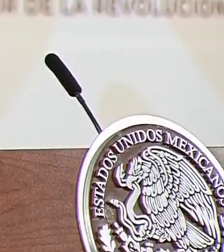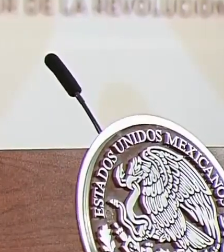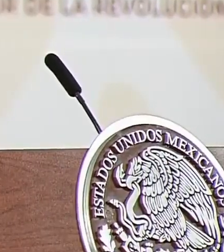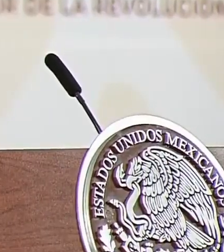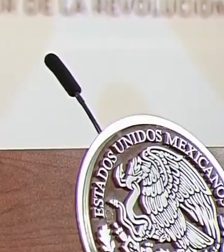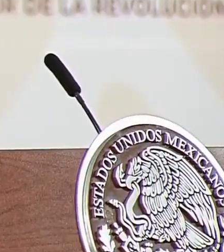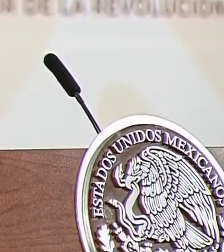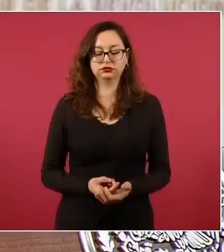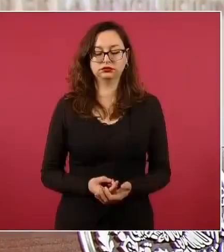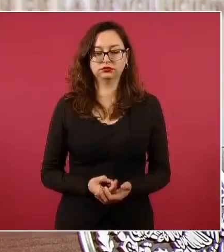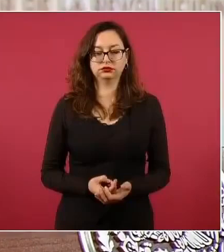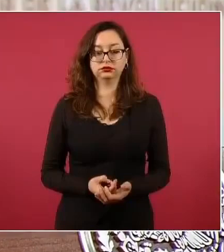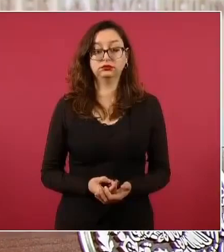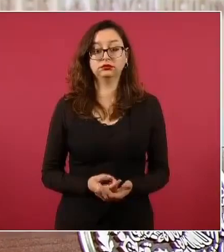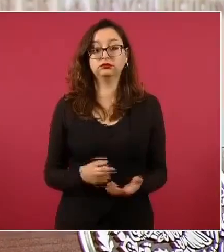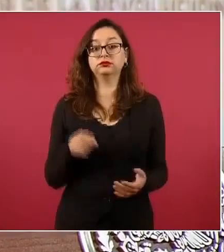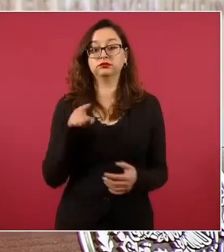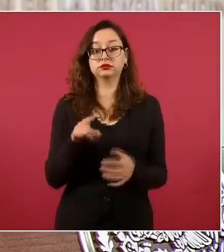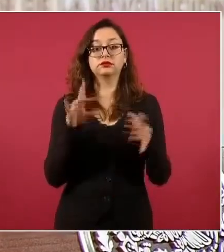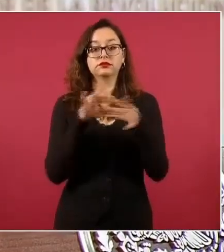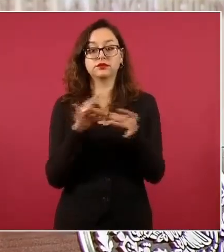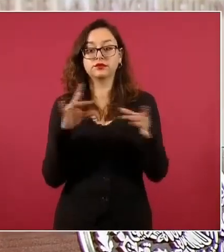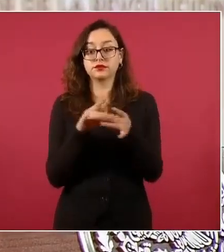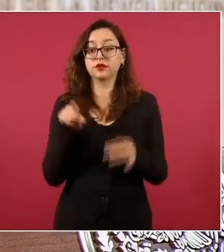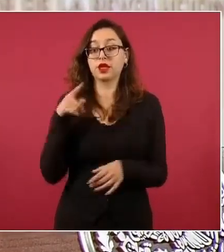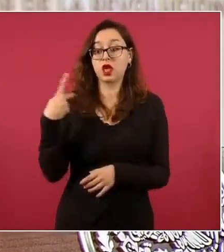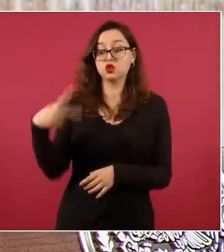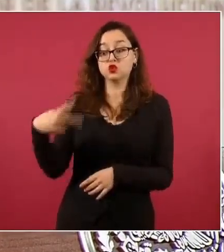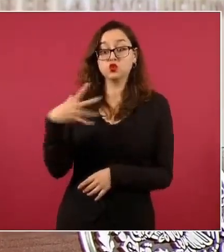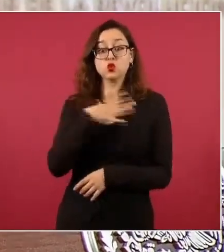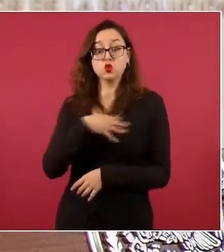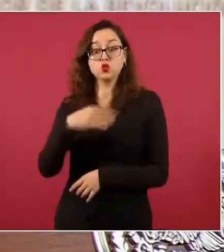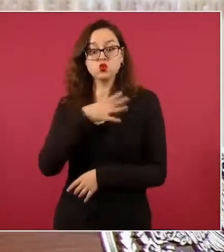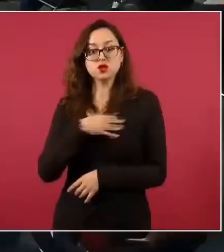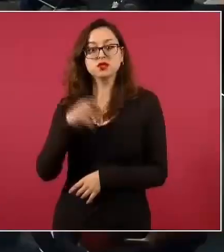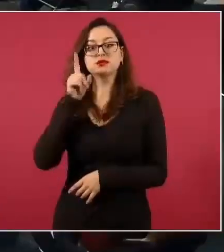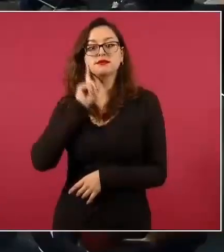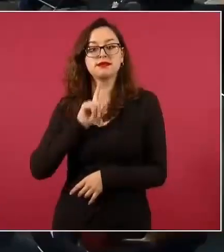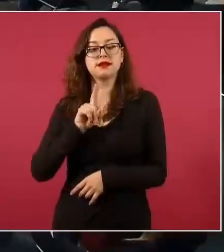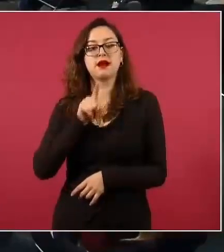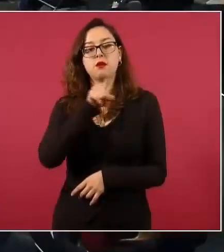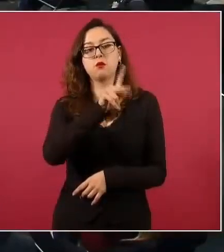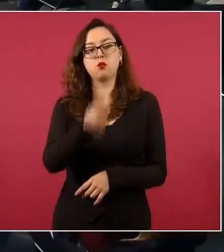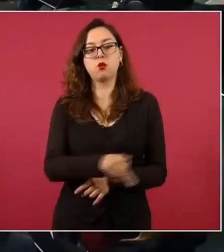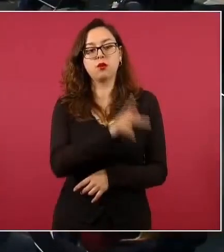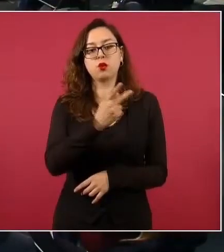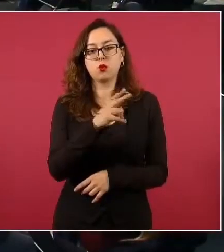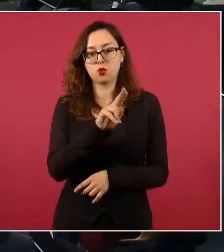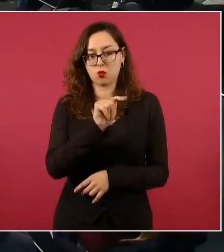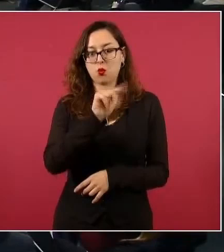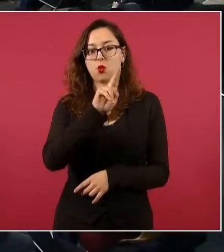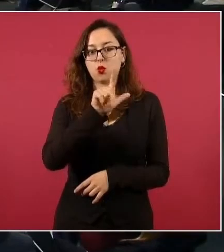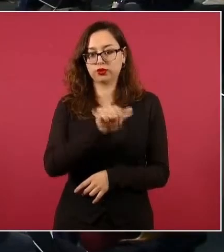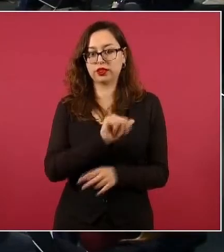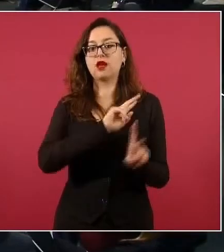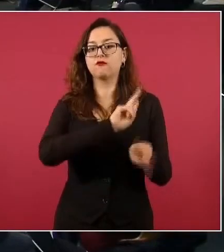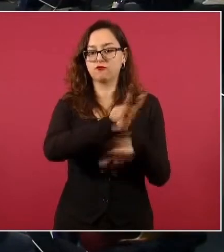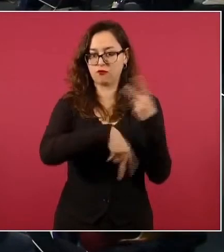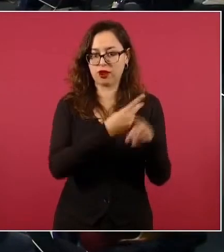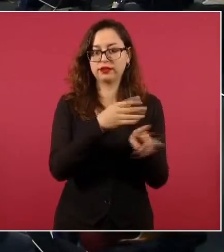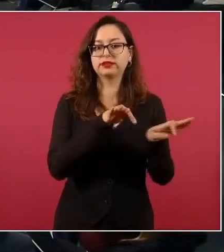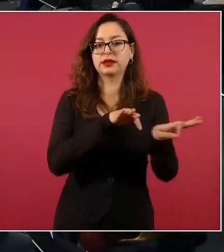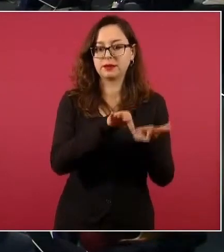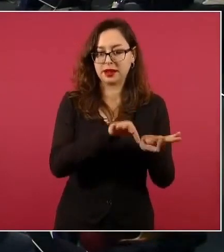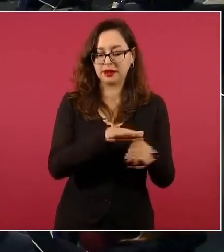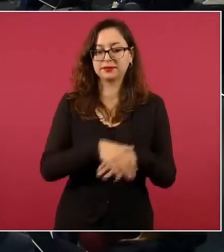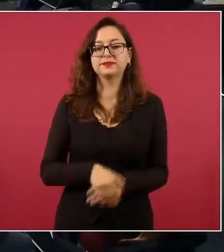social a Putla. ¿Sí? Sí ponen de alguna manera en